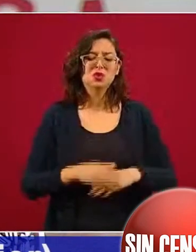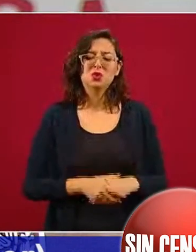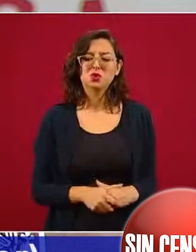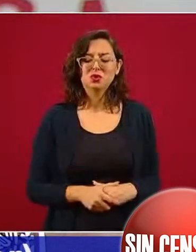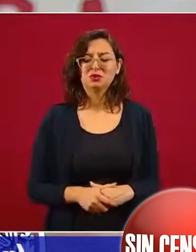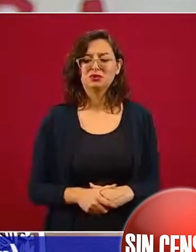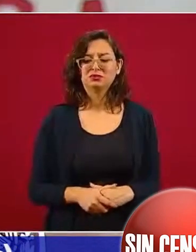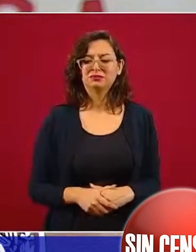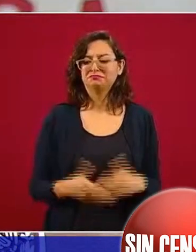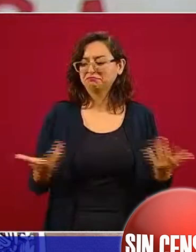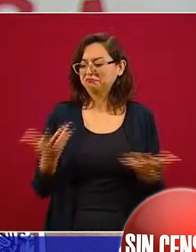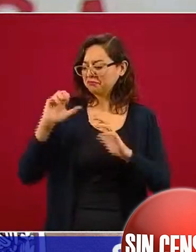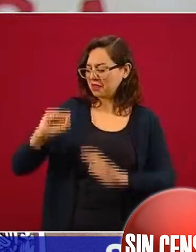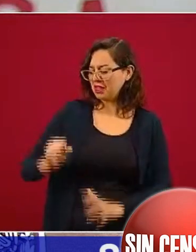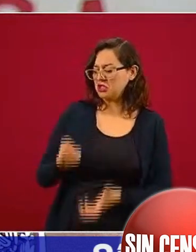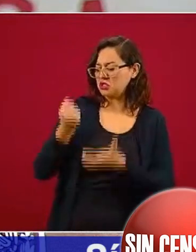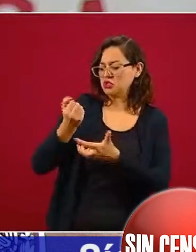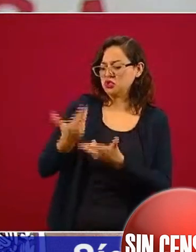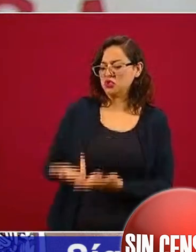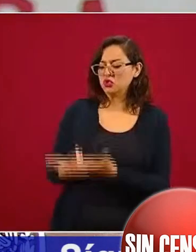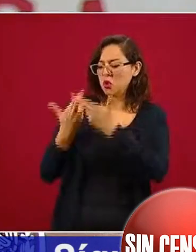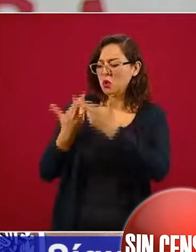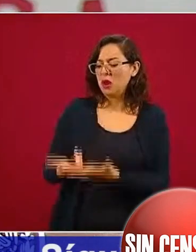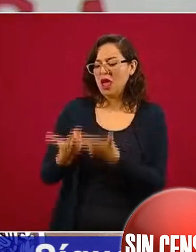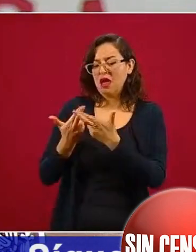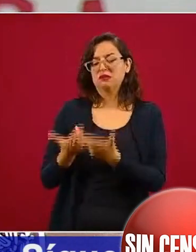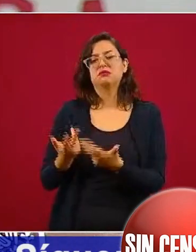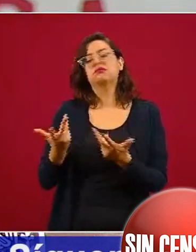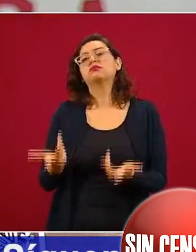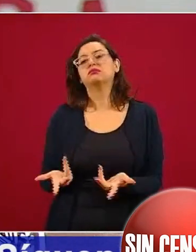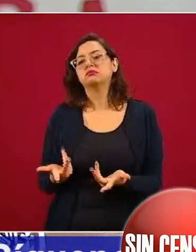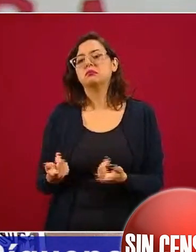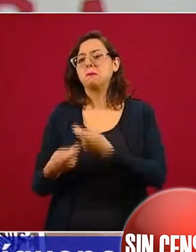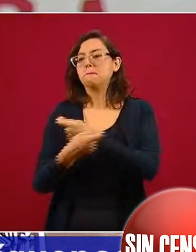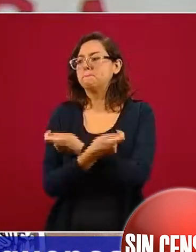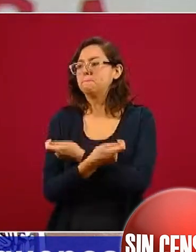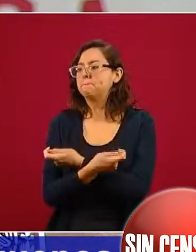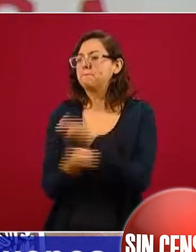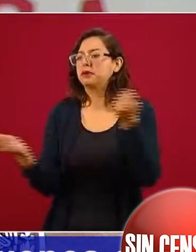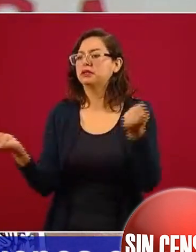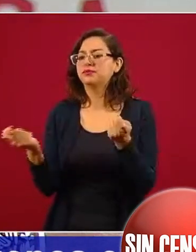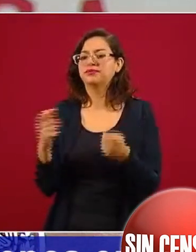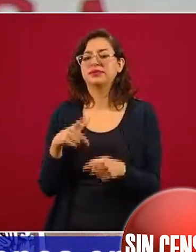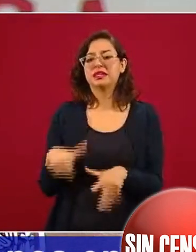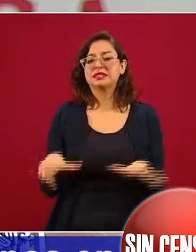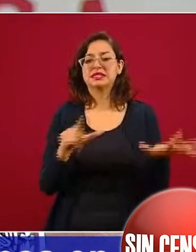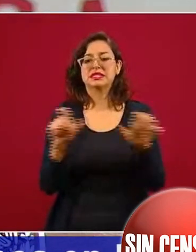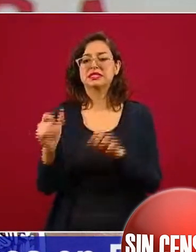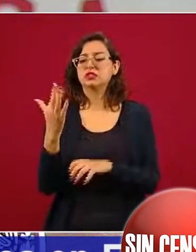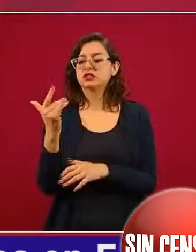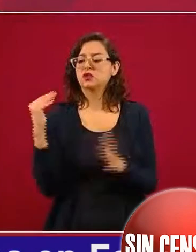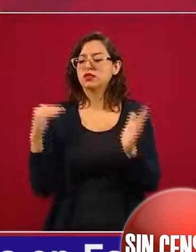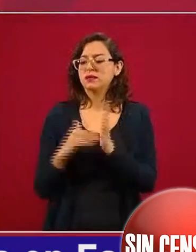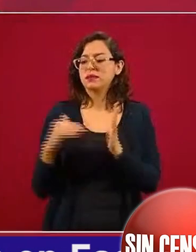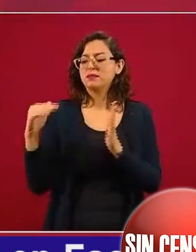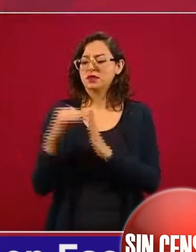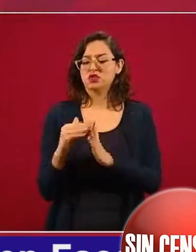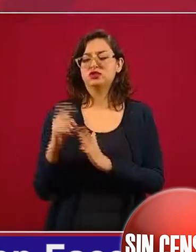que se están destinando recursos como nunca, de manera directa, 750,000